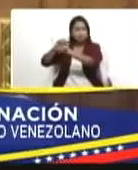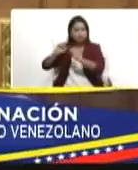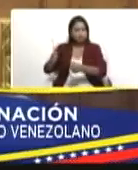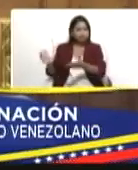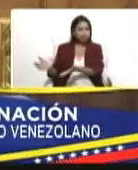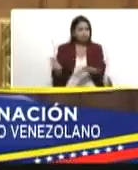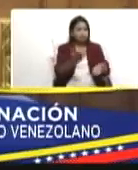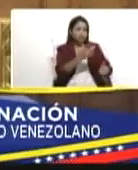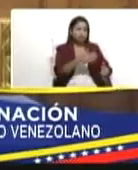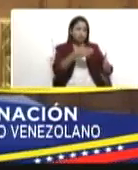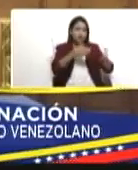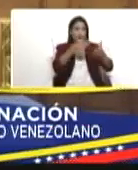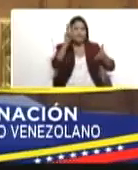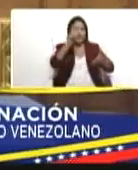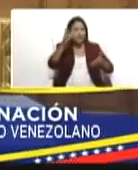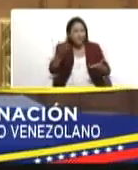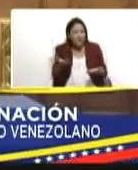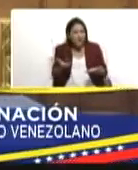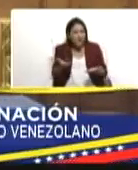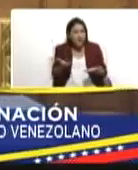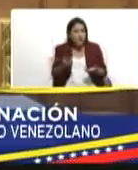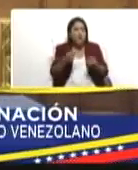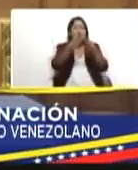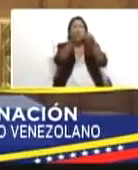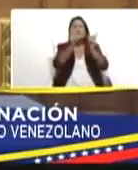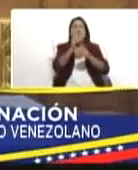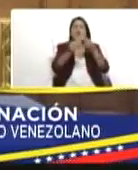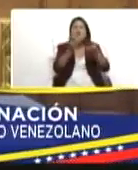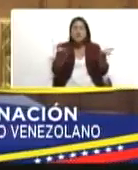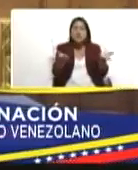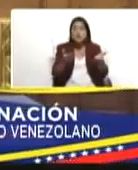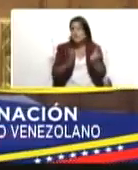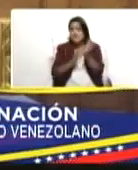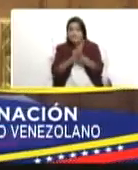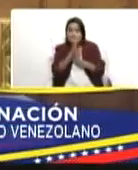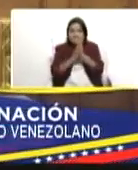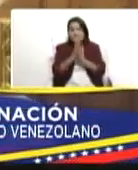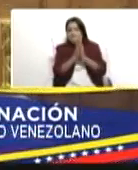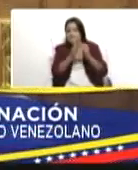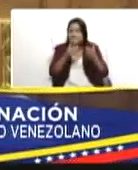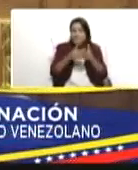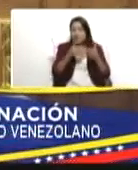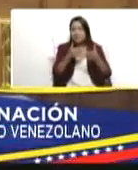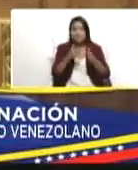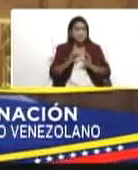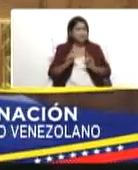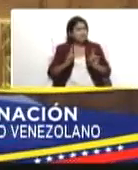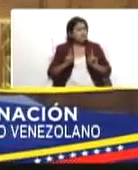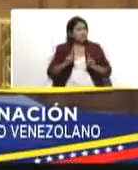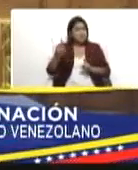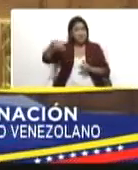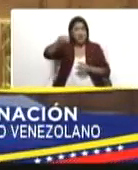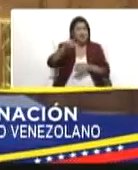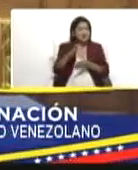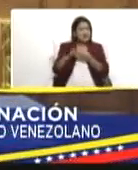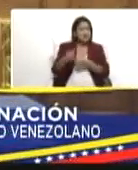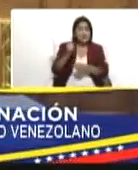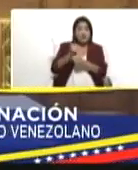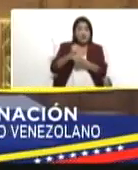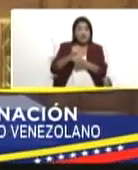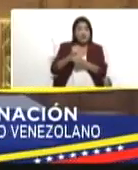está es bueno en qué está nuestro pueblo en qué están ustedes conspirando trabajando en qué estamos